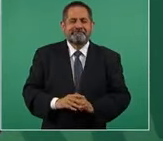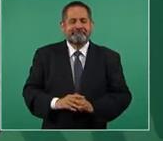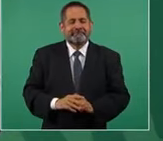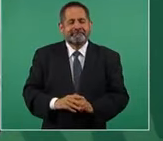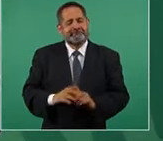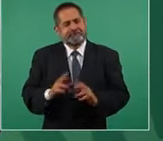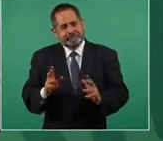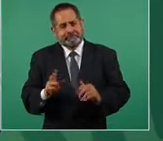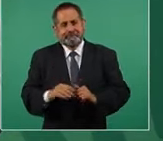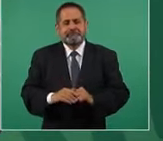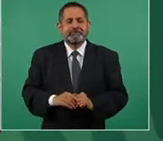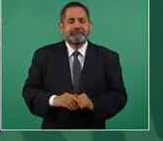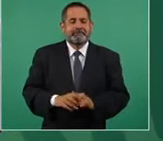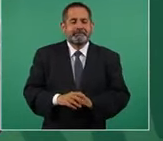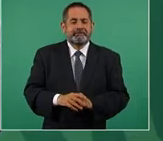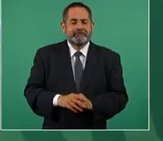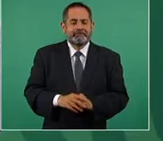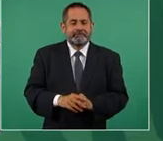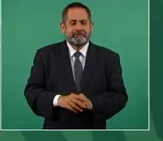miren,